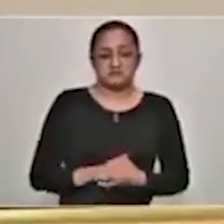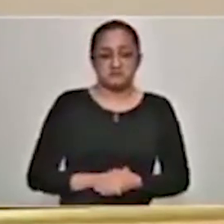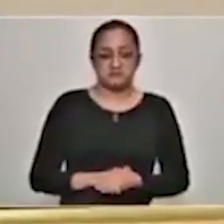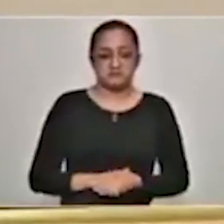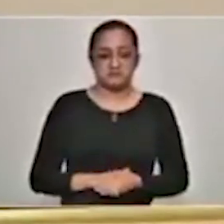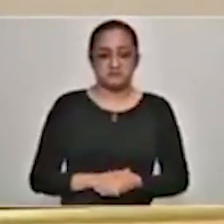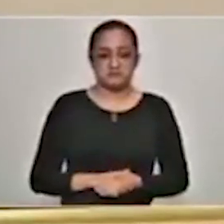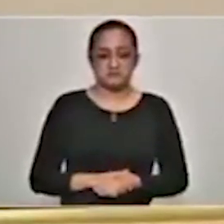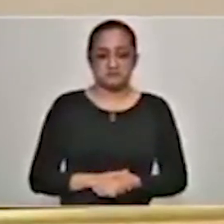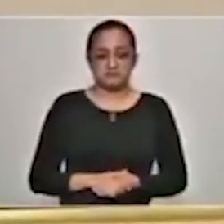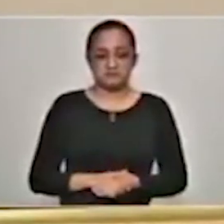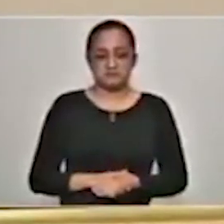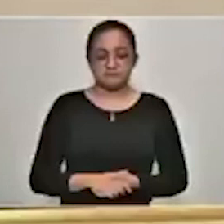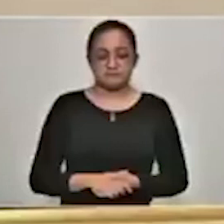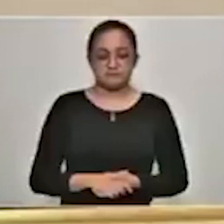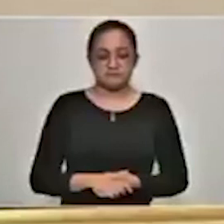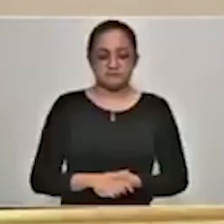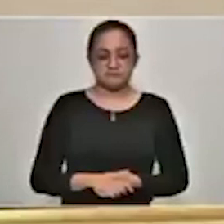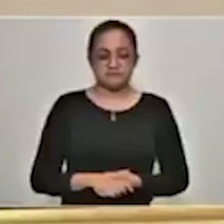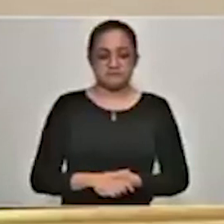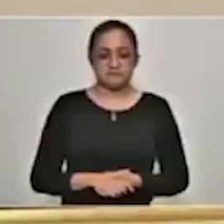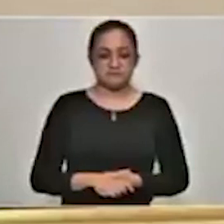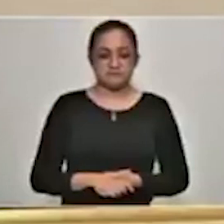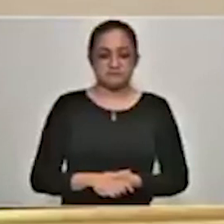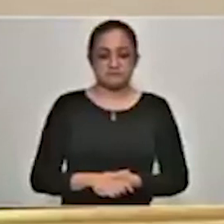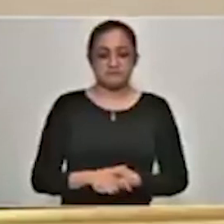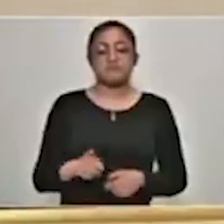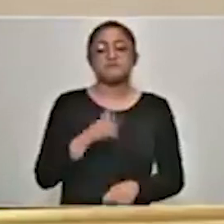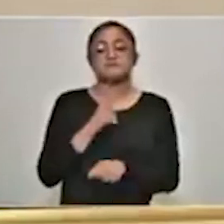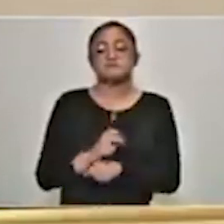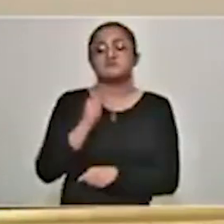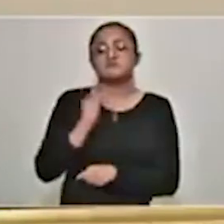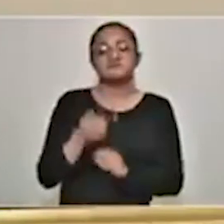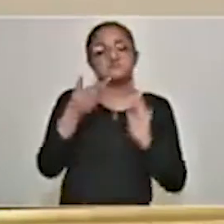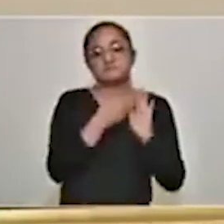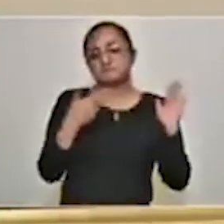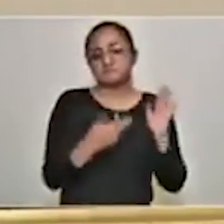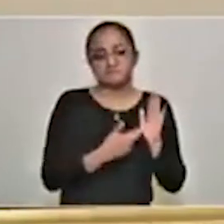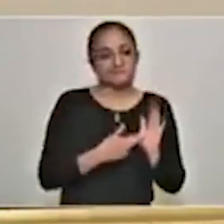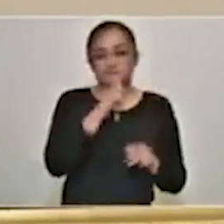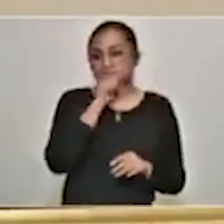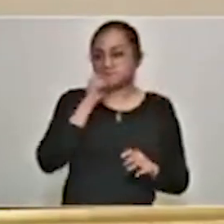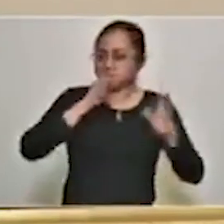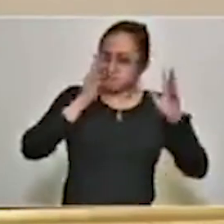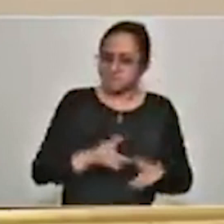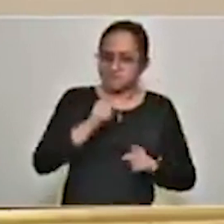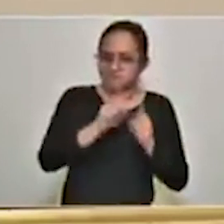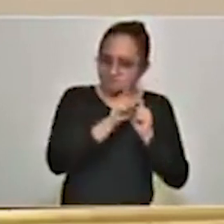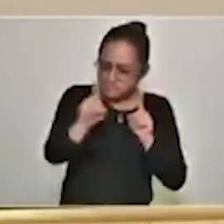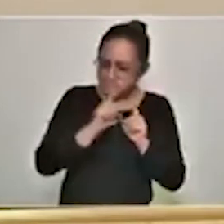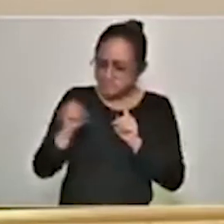estrategia 1 es la vacunación las dos siguen siendo las medidas de prevención sana